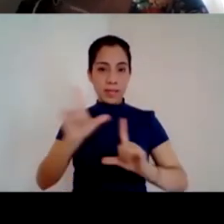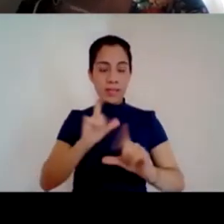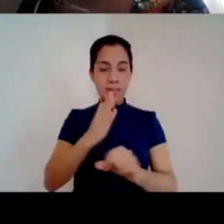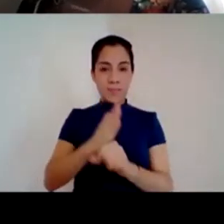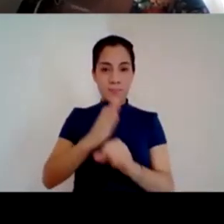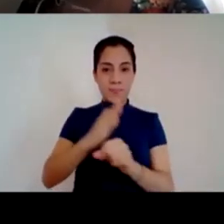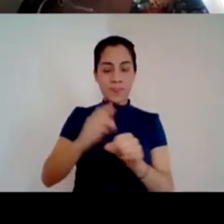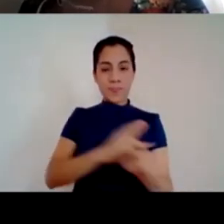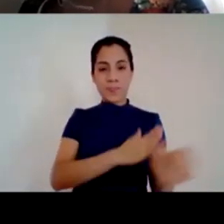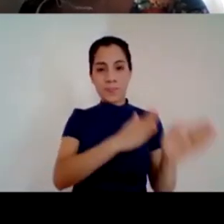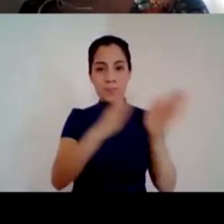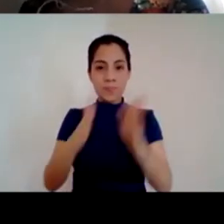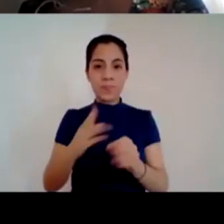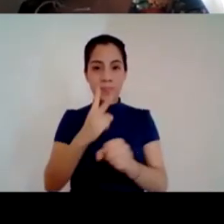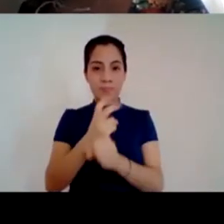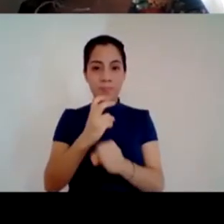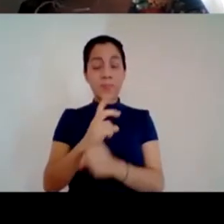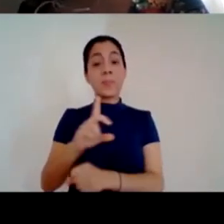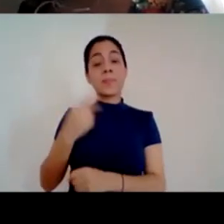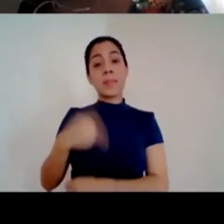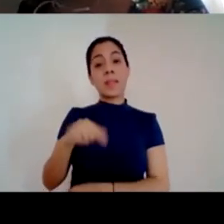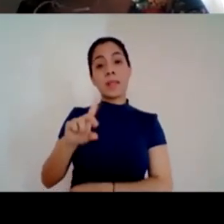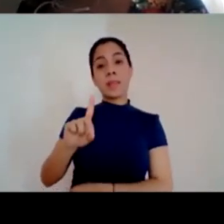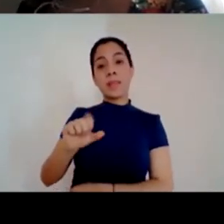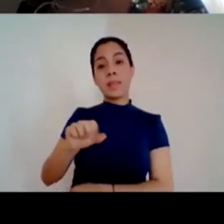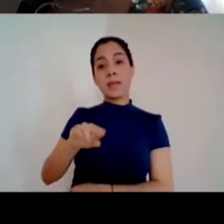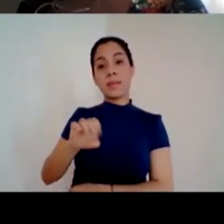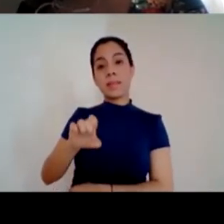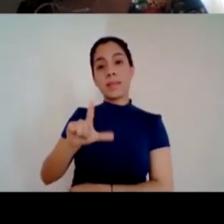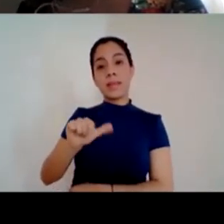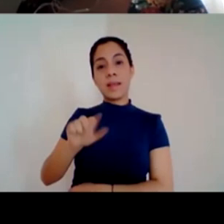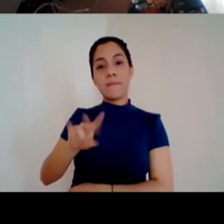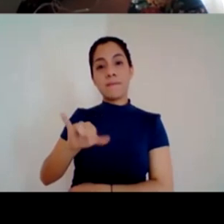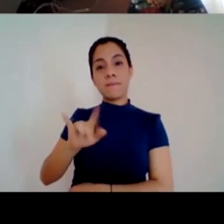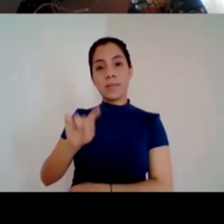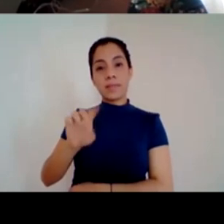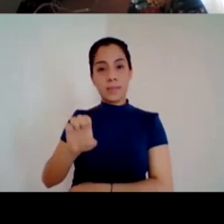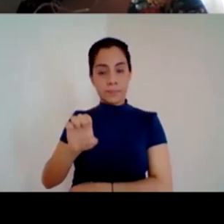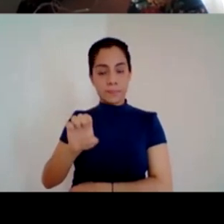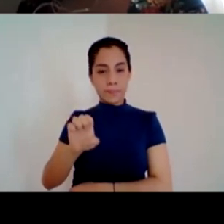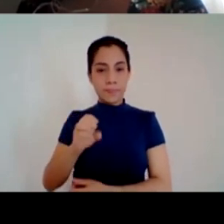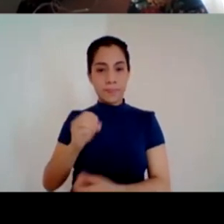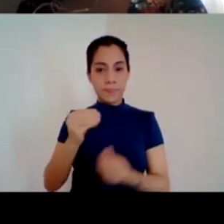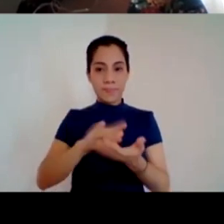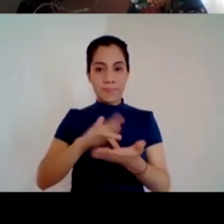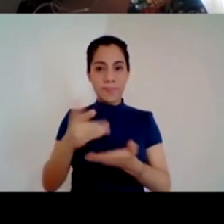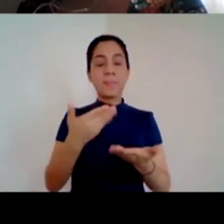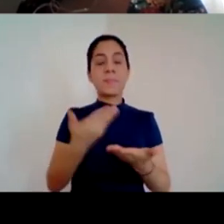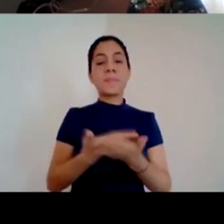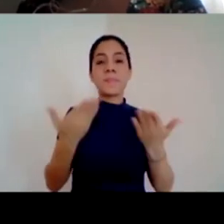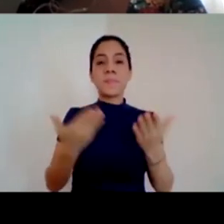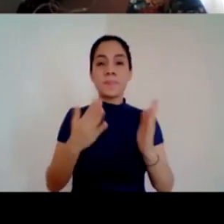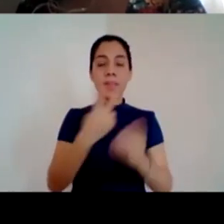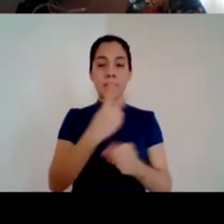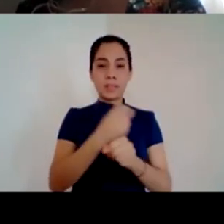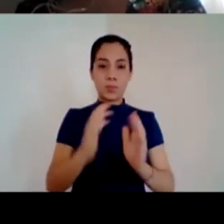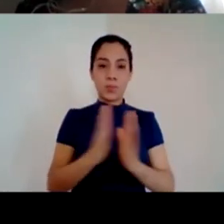segundo bloque que es Daniela Vite bueno pues vamos a pasar entonces a la segunda ronda